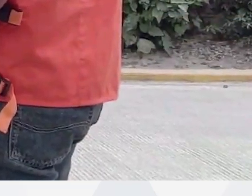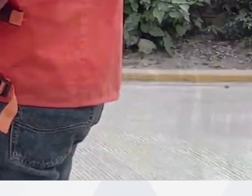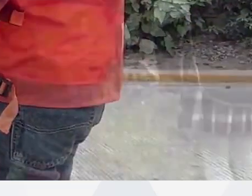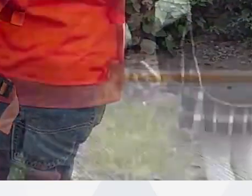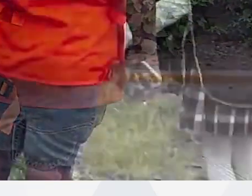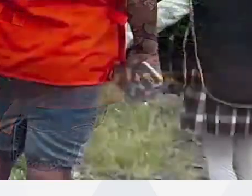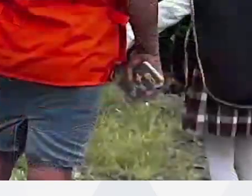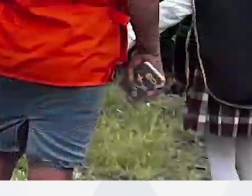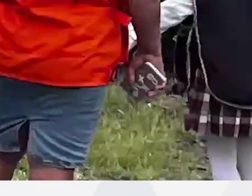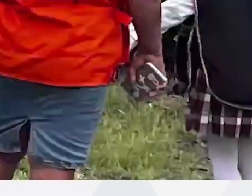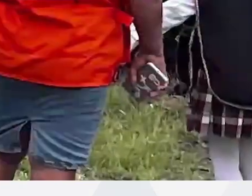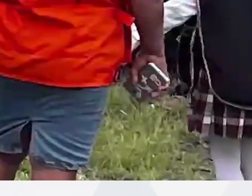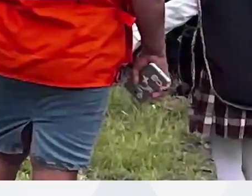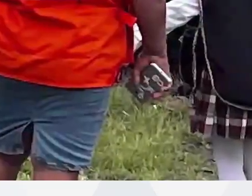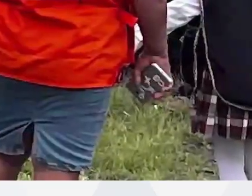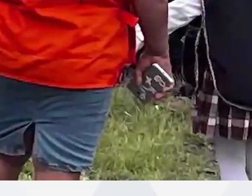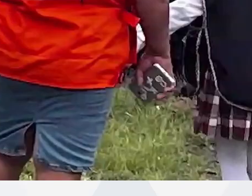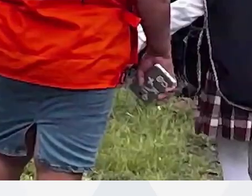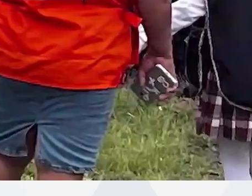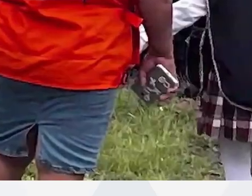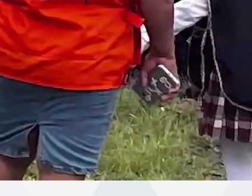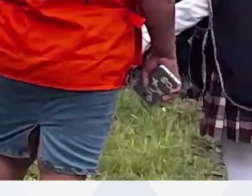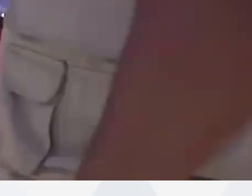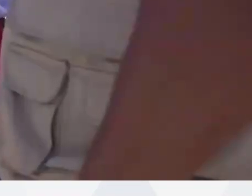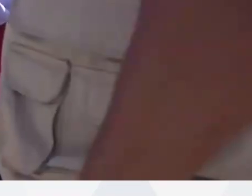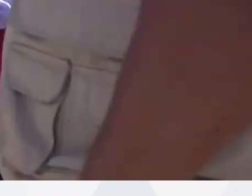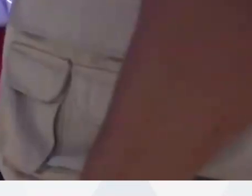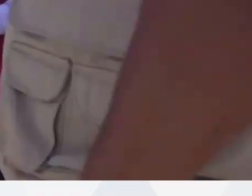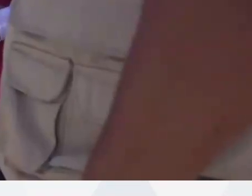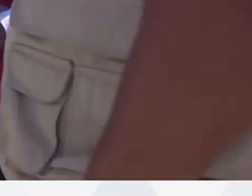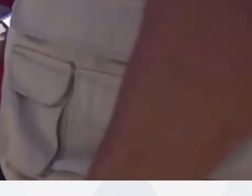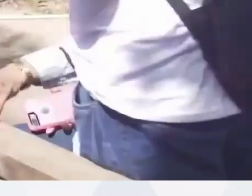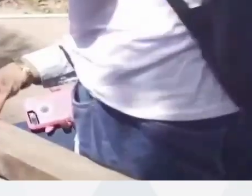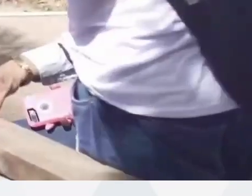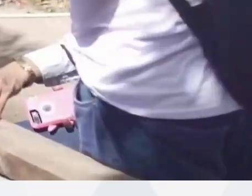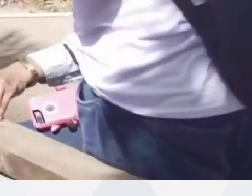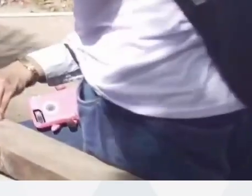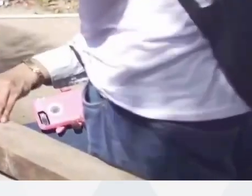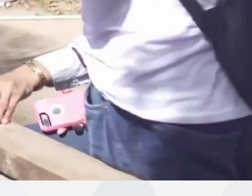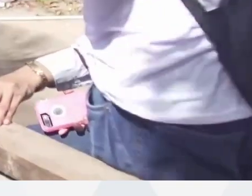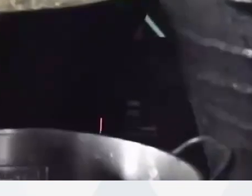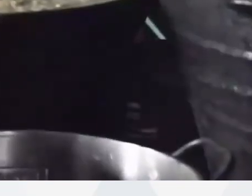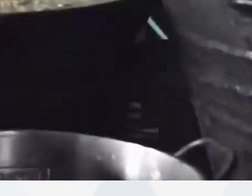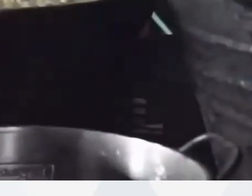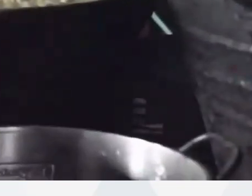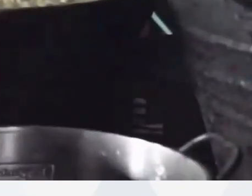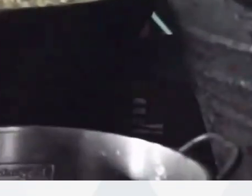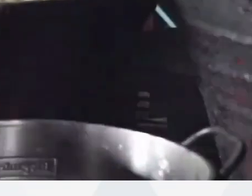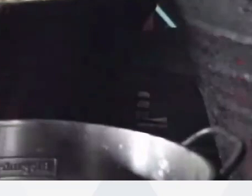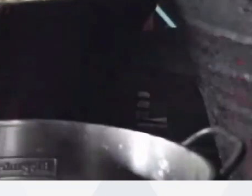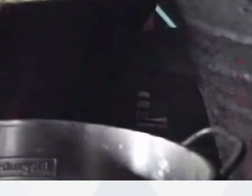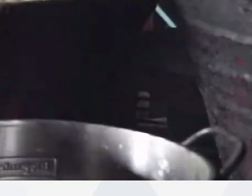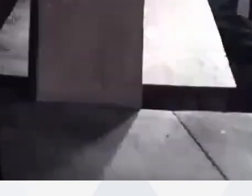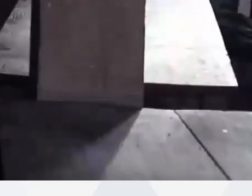pero lo pusimos en práctica realmente ese día. Los sistemas de alerta temprana contribuyen